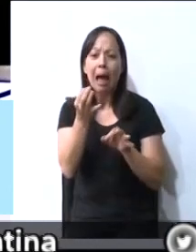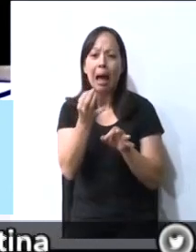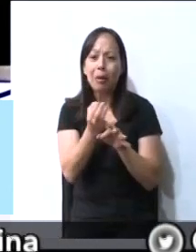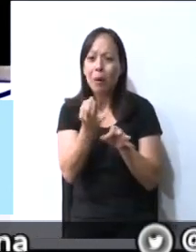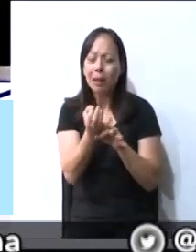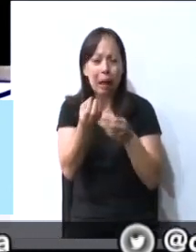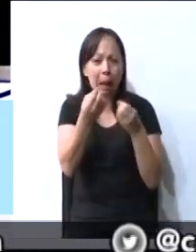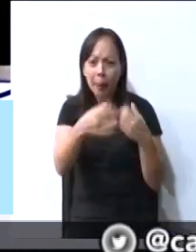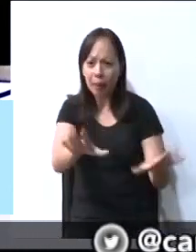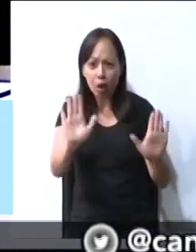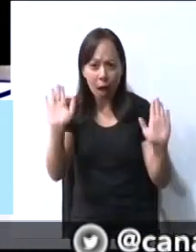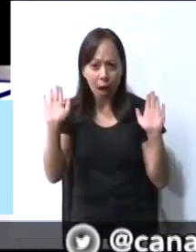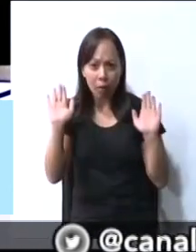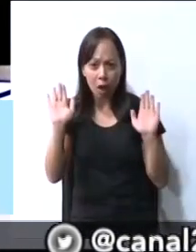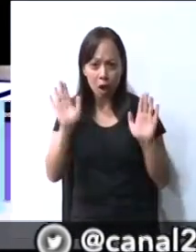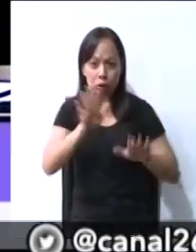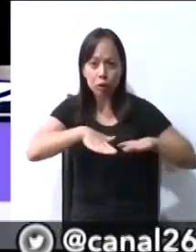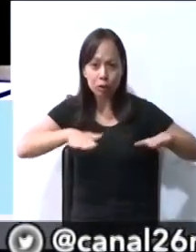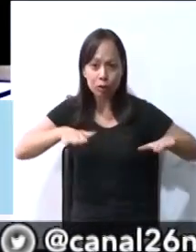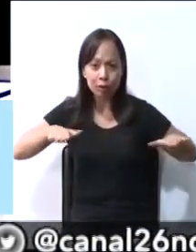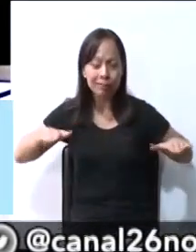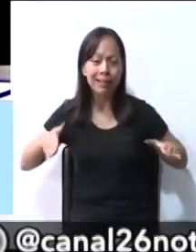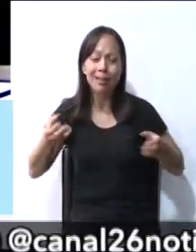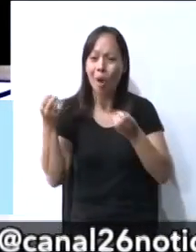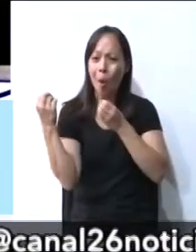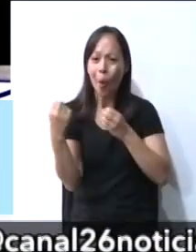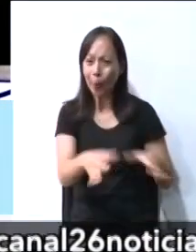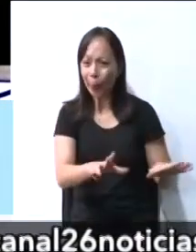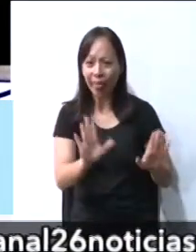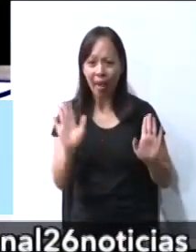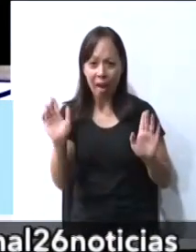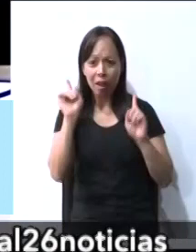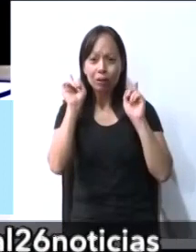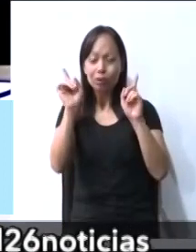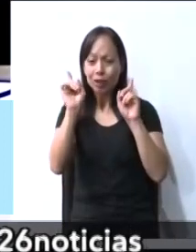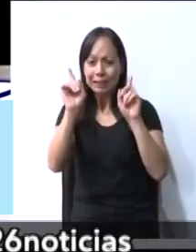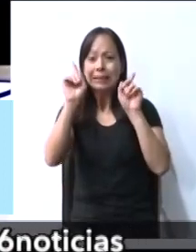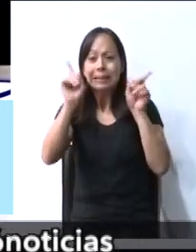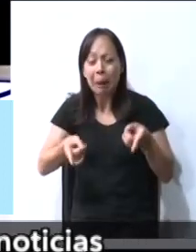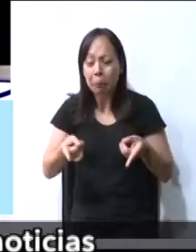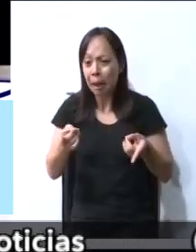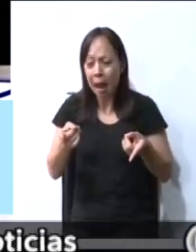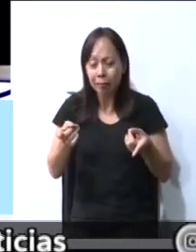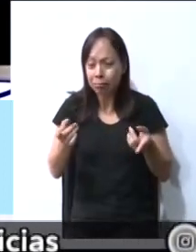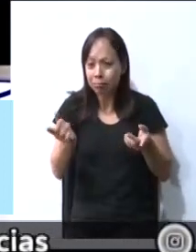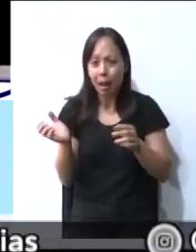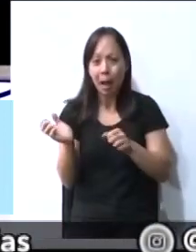los chicos a la deriva, docentes olvidados y la infraestructura en emergencia.